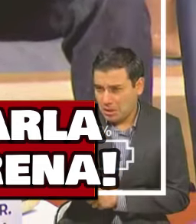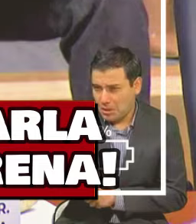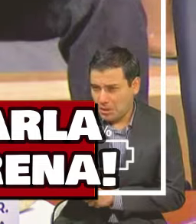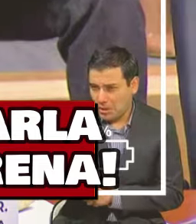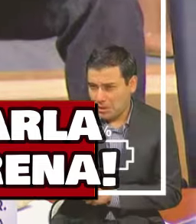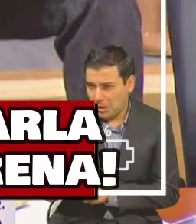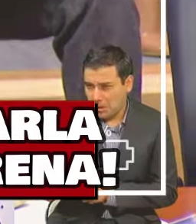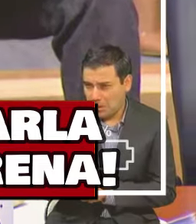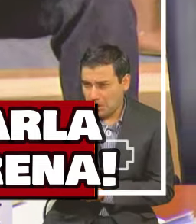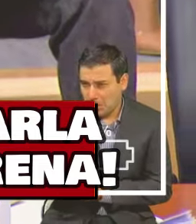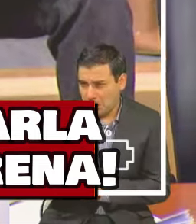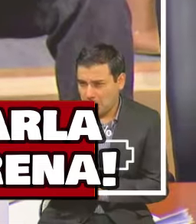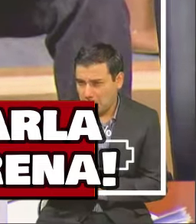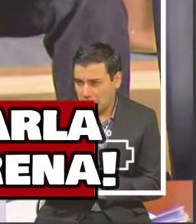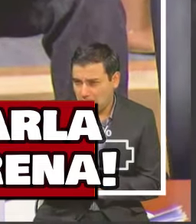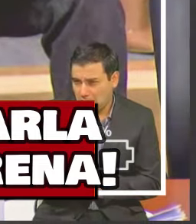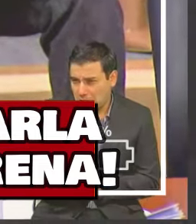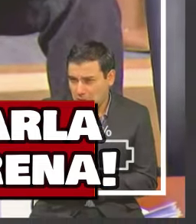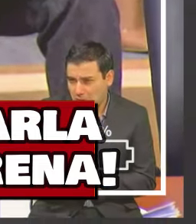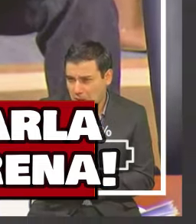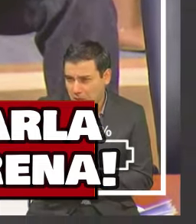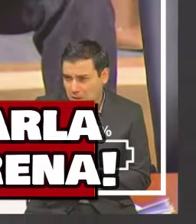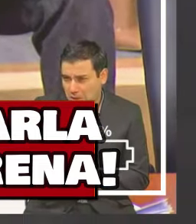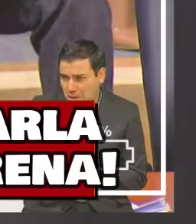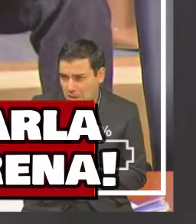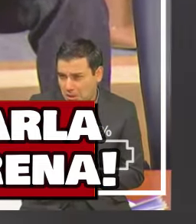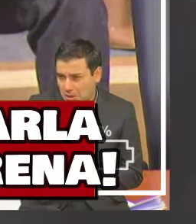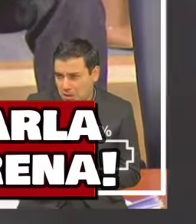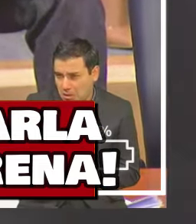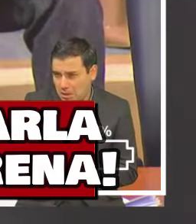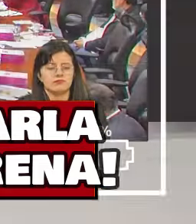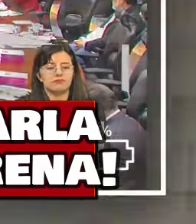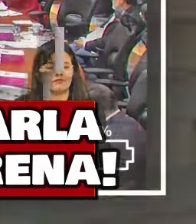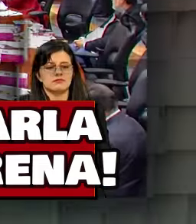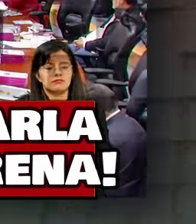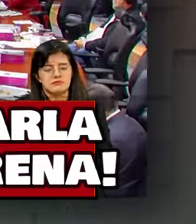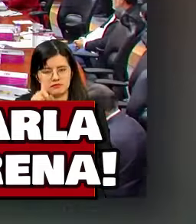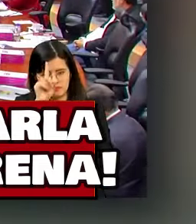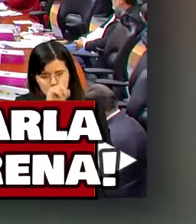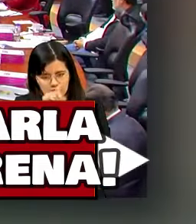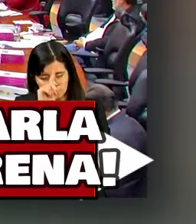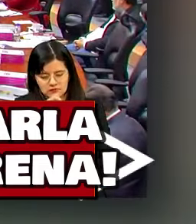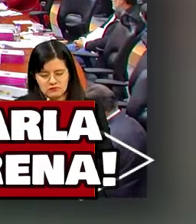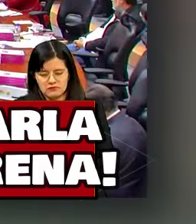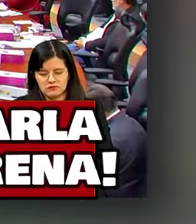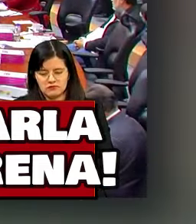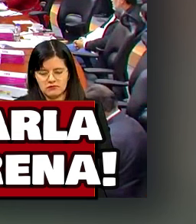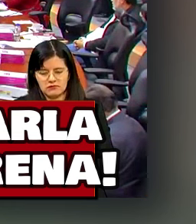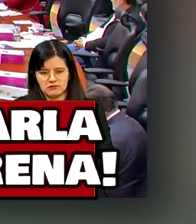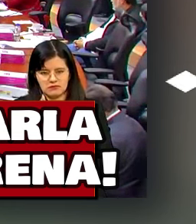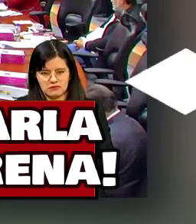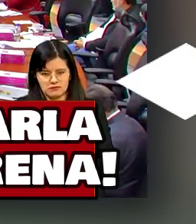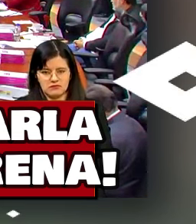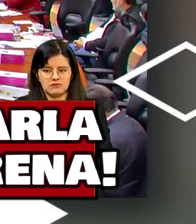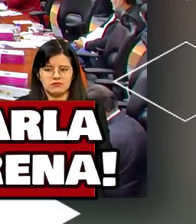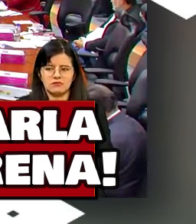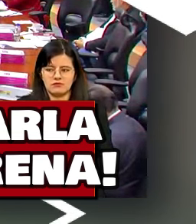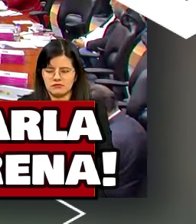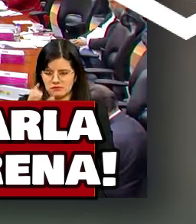Claudio X. González, por no registrar a los candidatos de Morena inventando sanciones. Consejera Carla Humphrey.